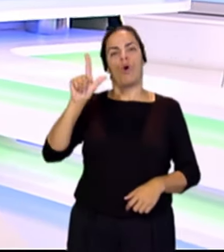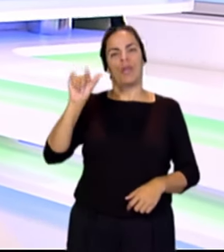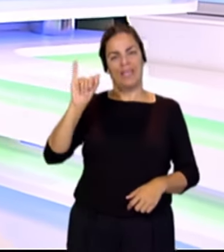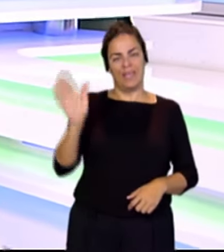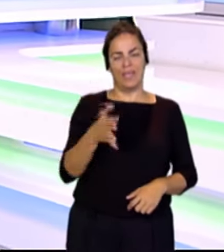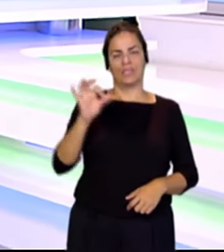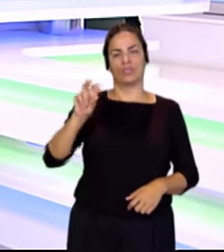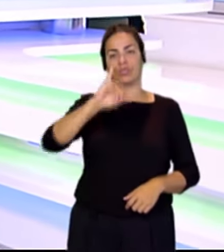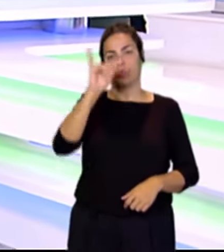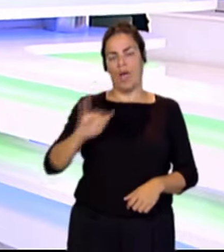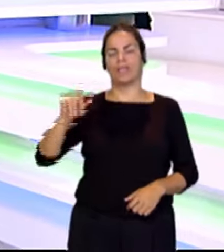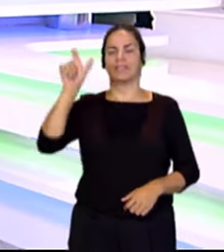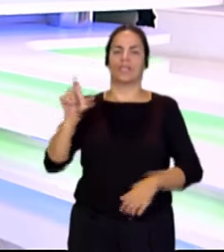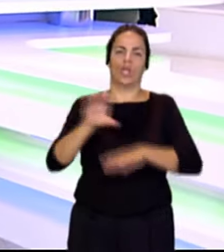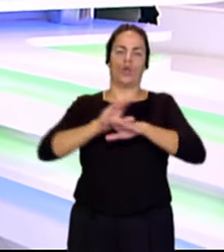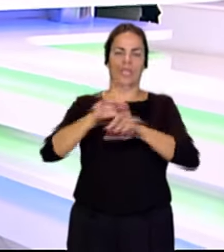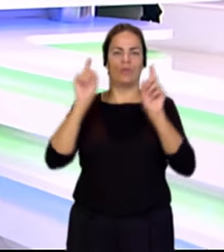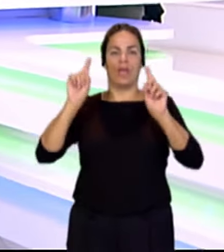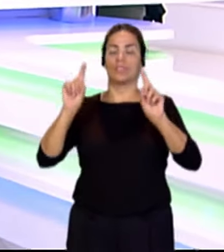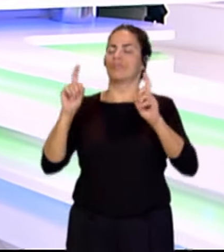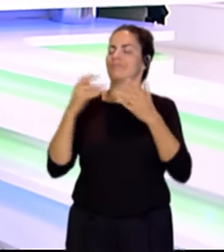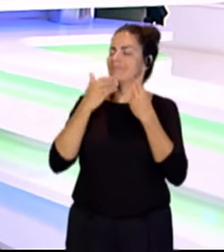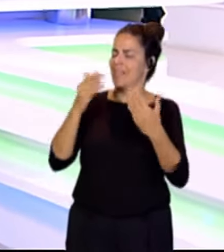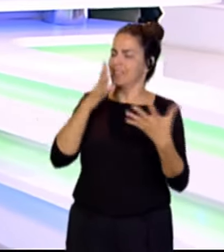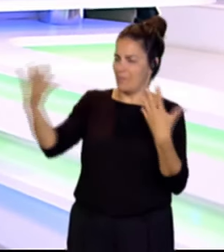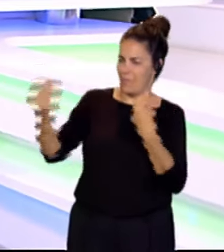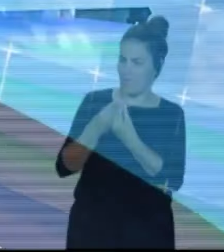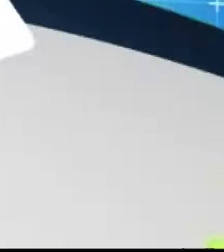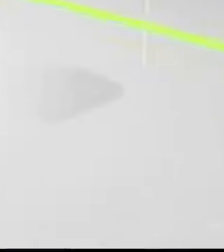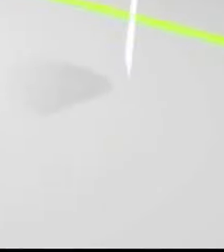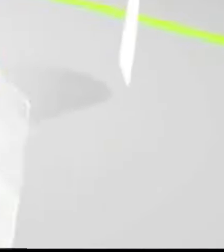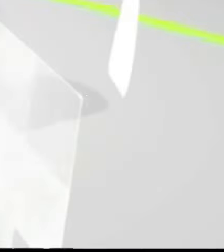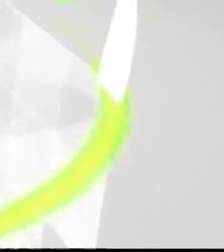Muchas gracias por acompañarnos muy Buenos días Buenos días Muchas